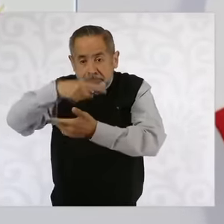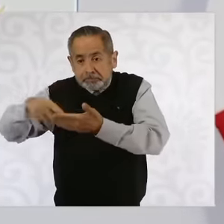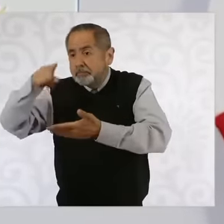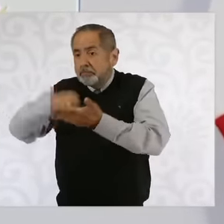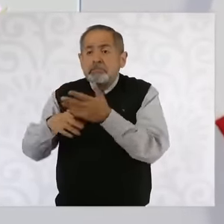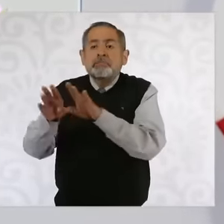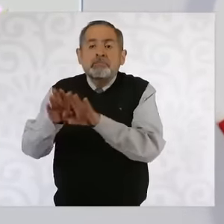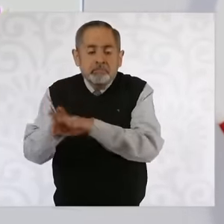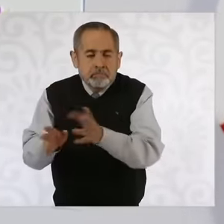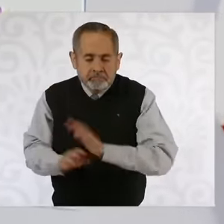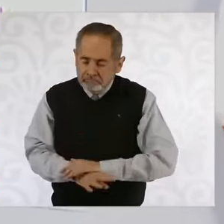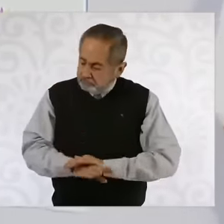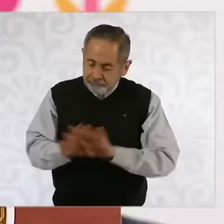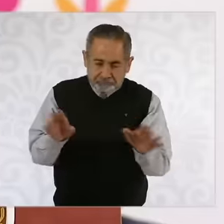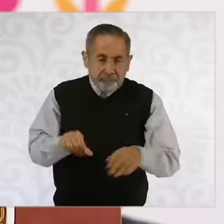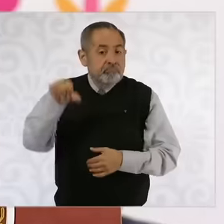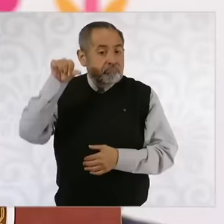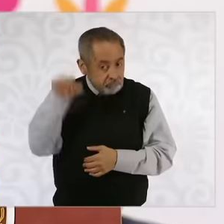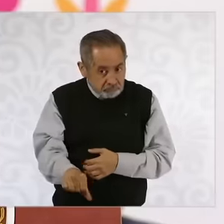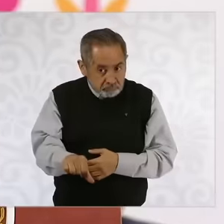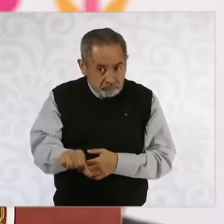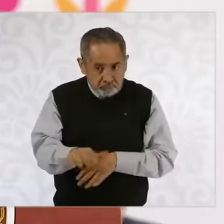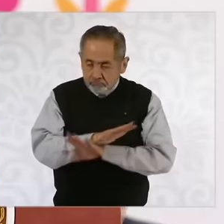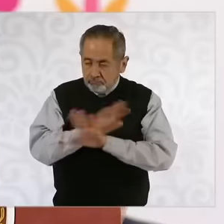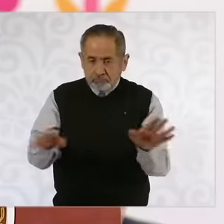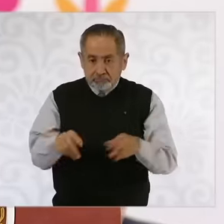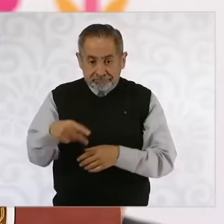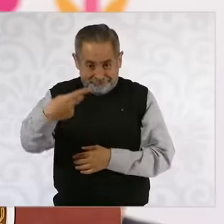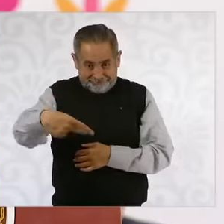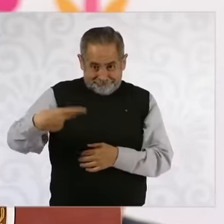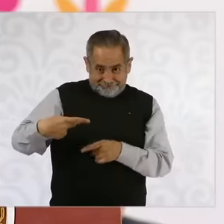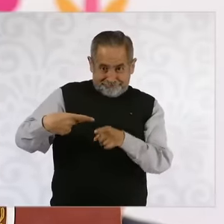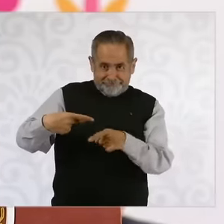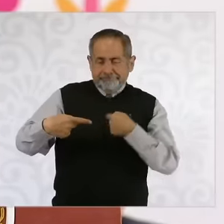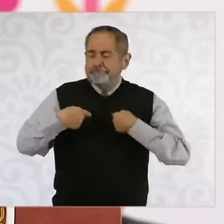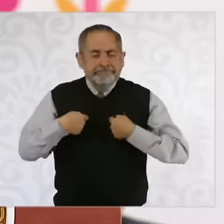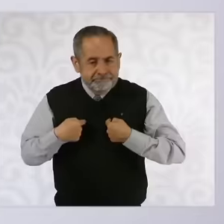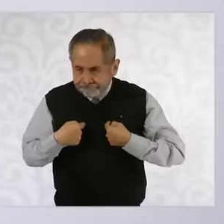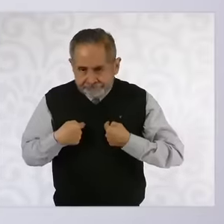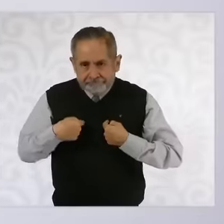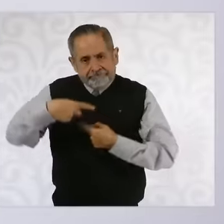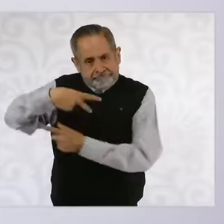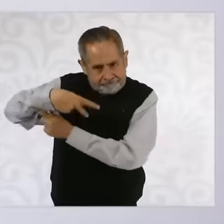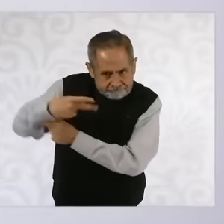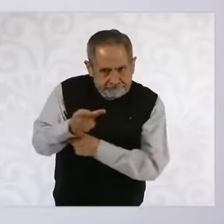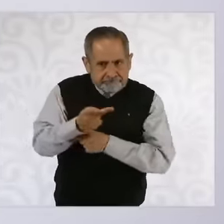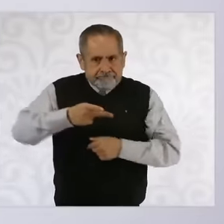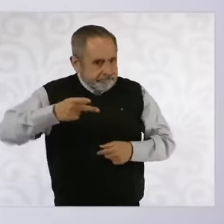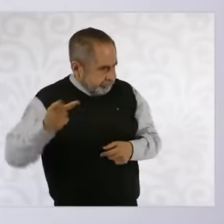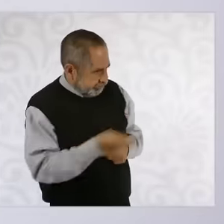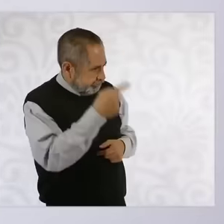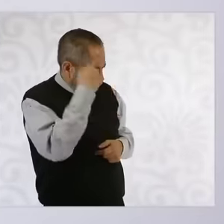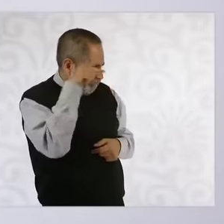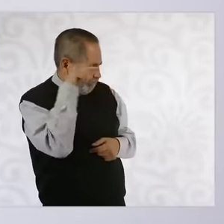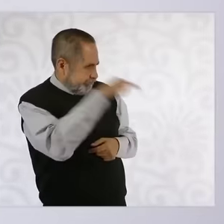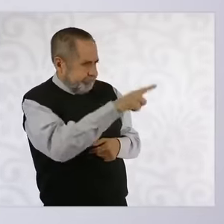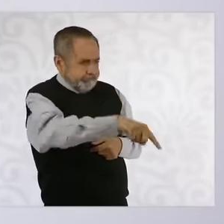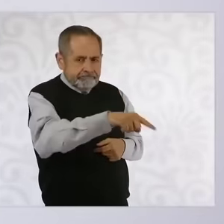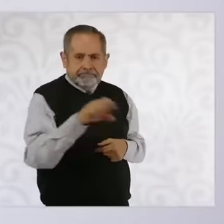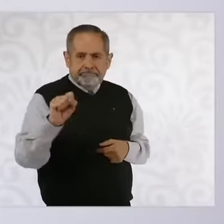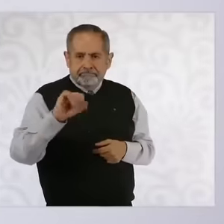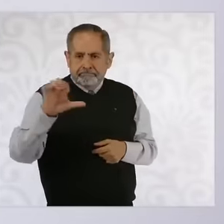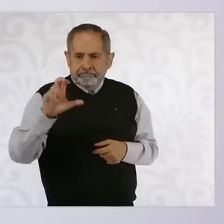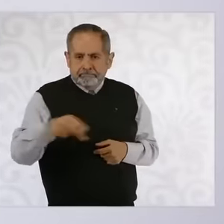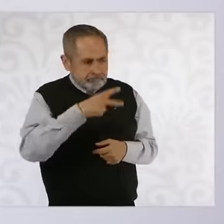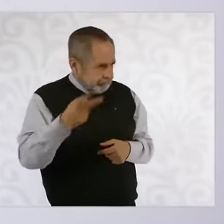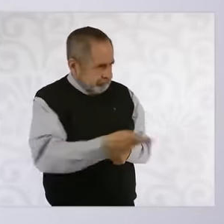Entonces, hoy por hoy, esta pregunta que haces, hay que hacérsela a los ministros de la Corte y